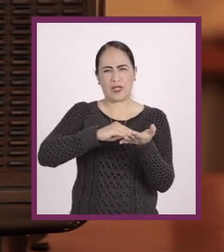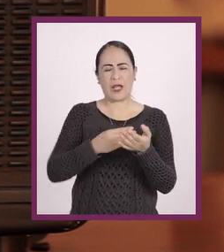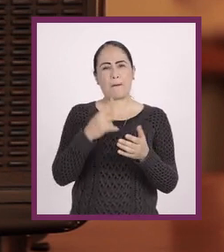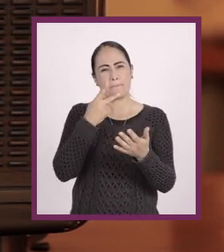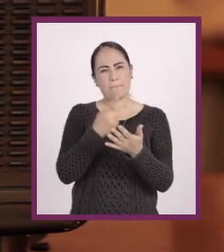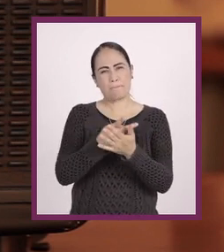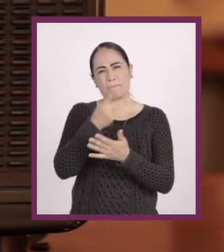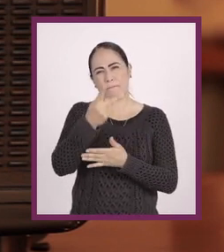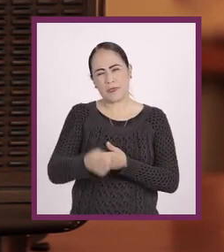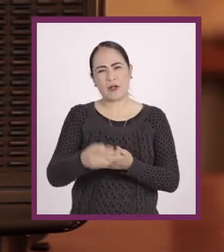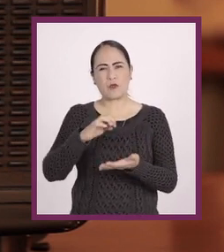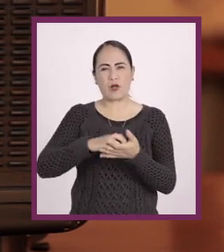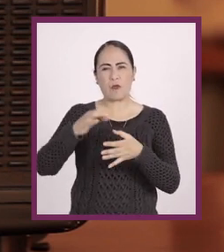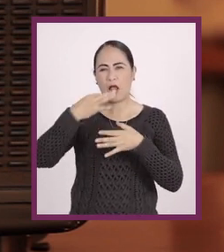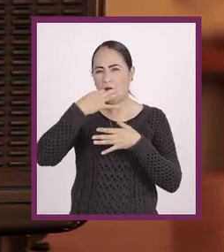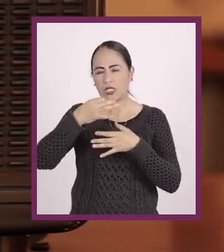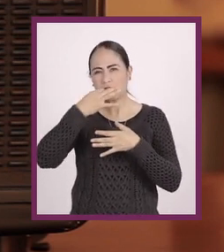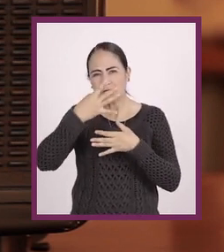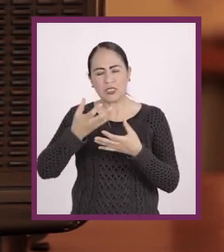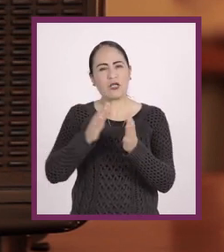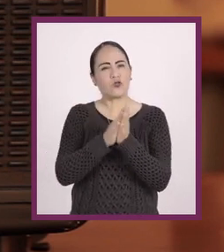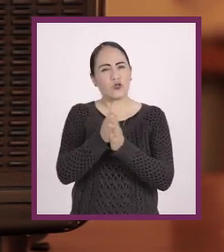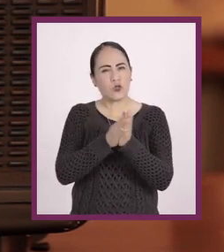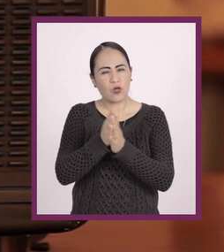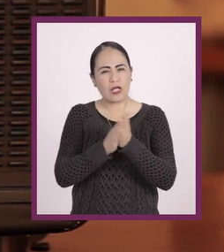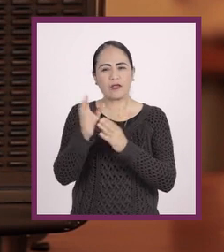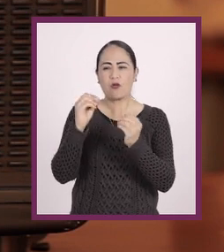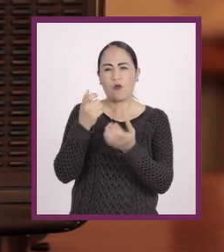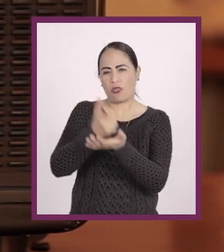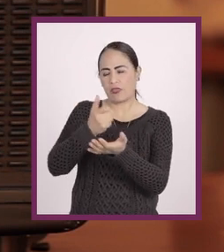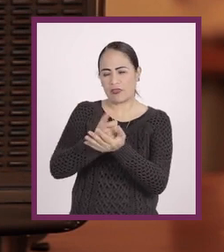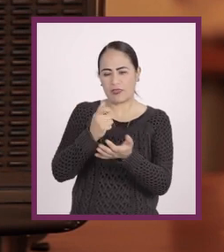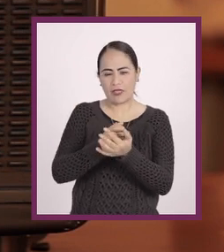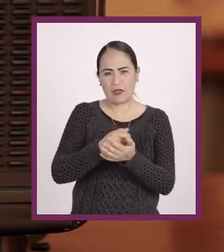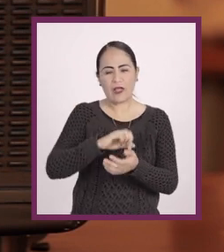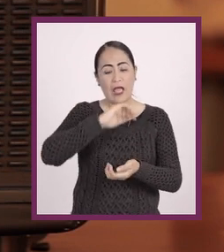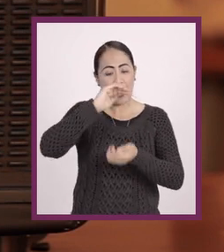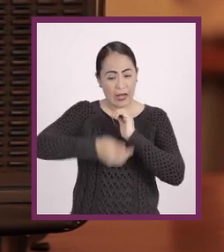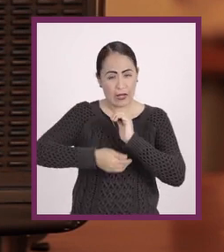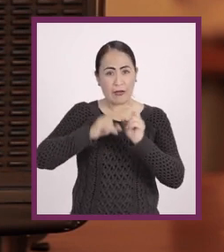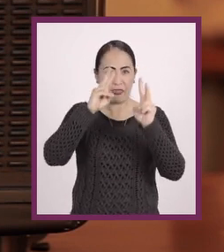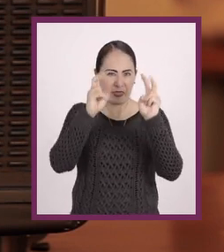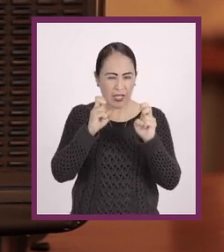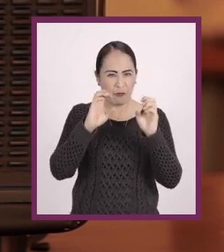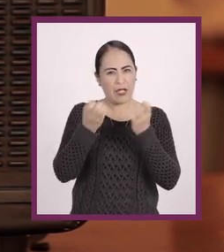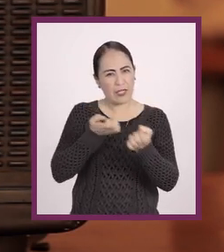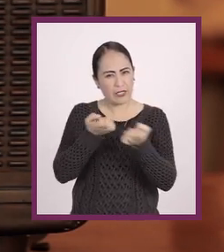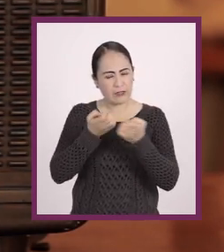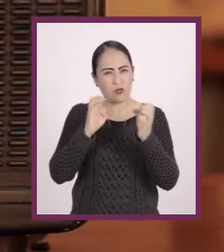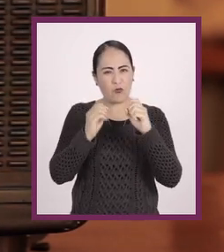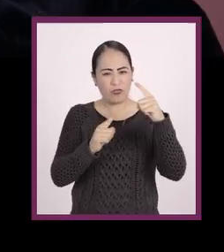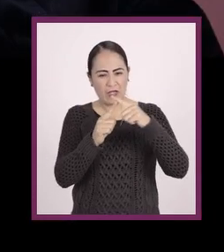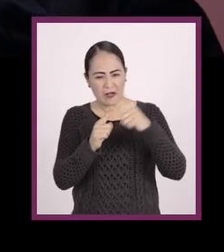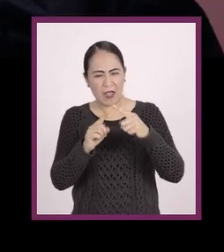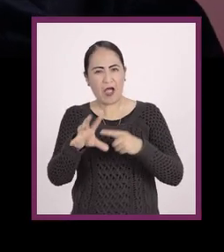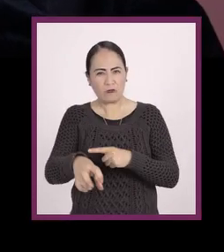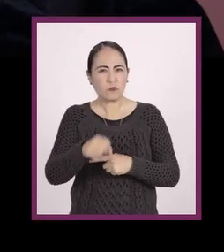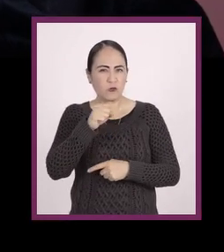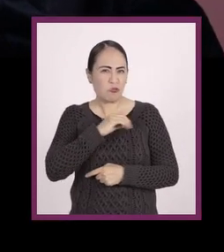por ejemplo botanas chocolate dinero cualquier otra cosa que nos guste al terminar un tema un ejercicio una tarea